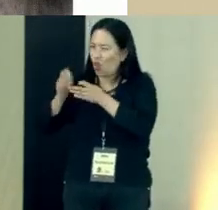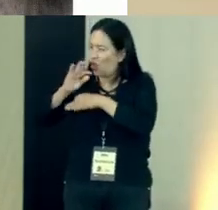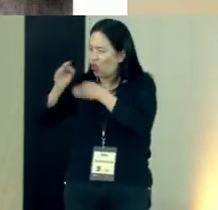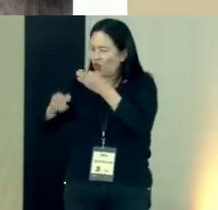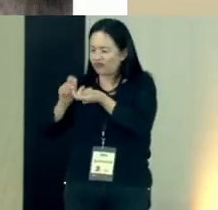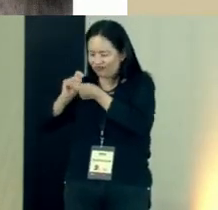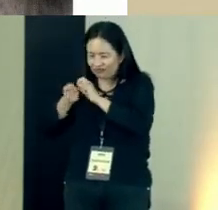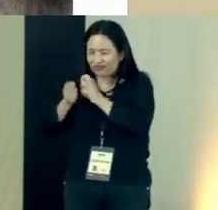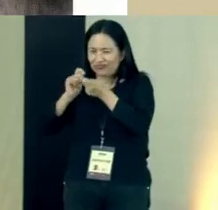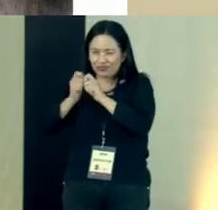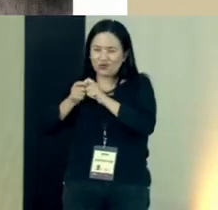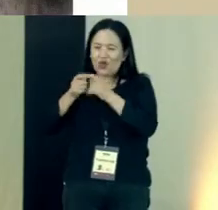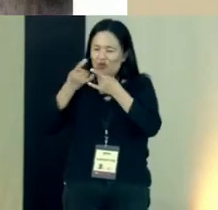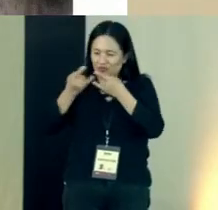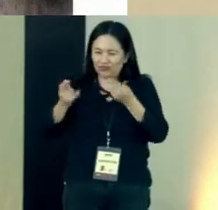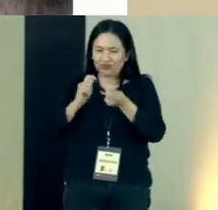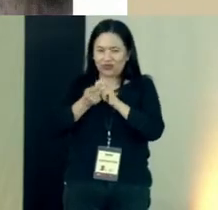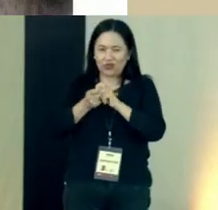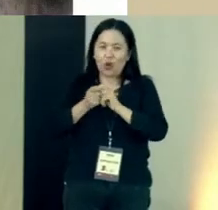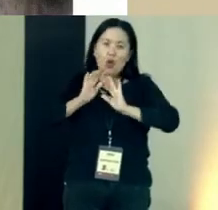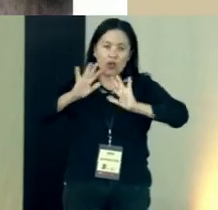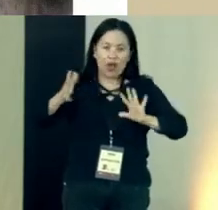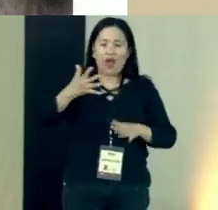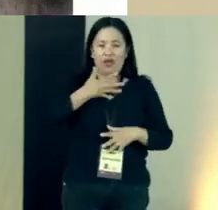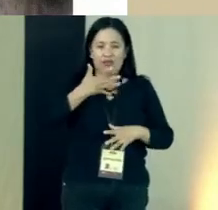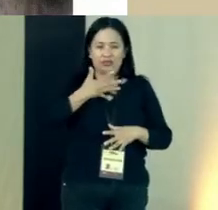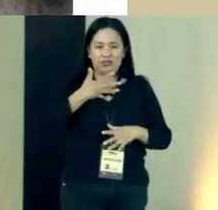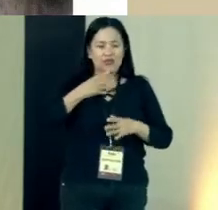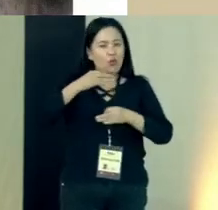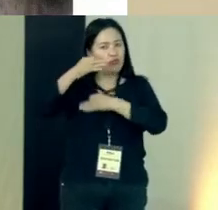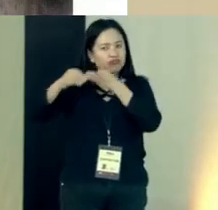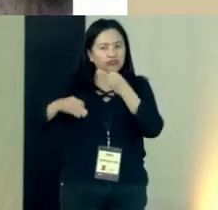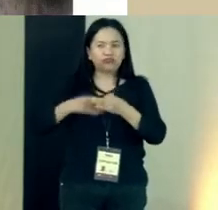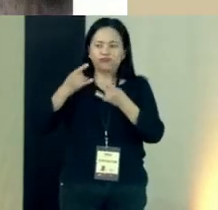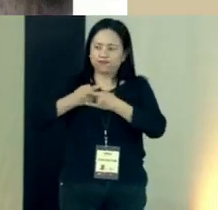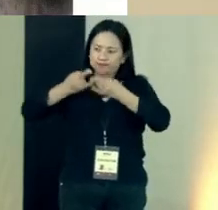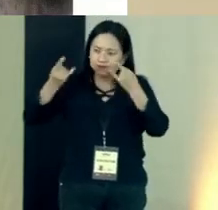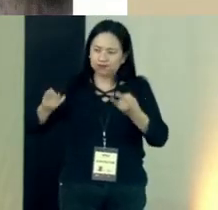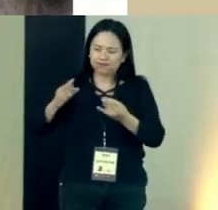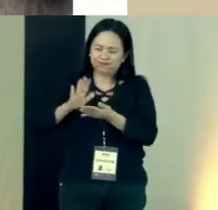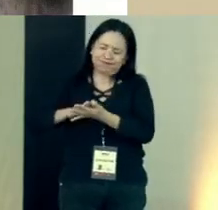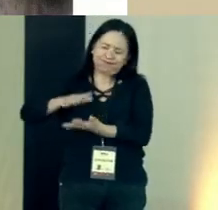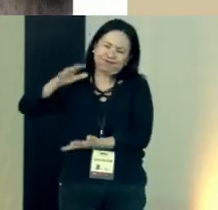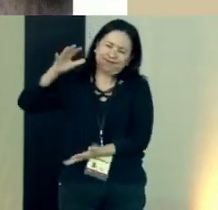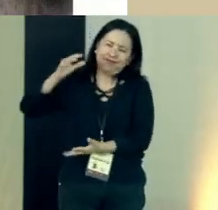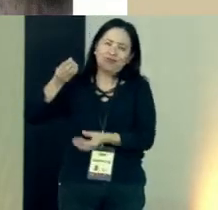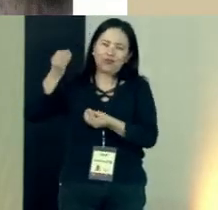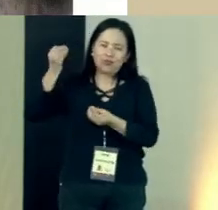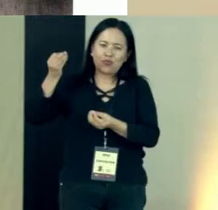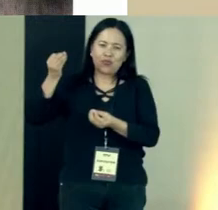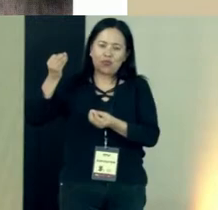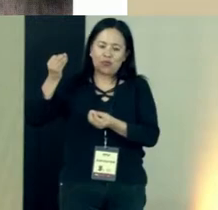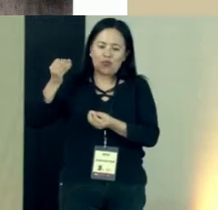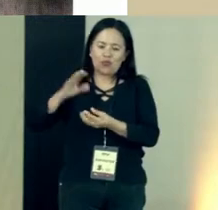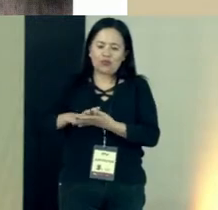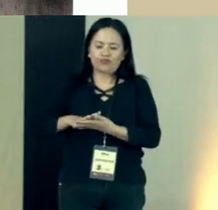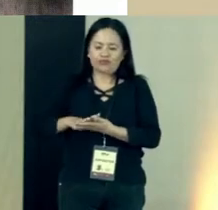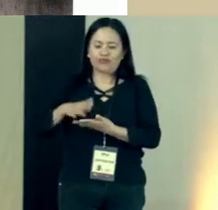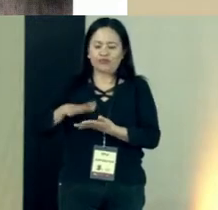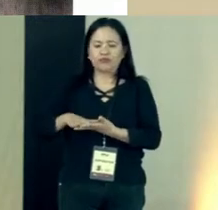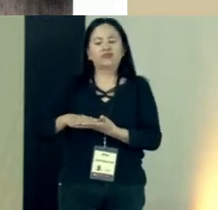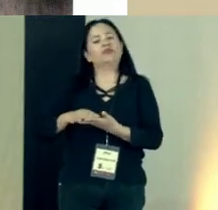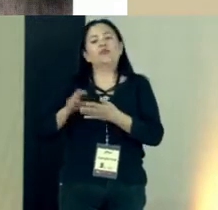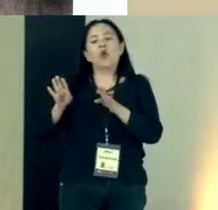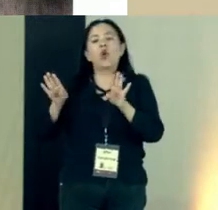Asís, pues muchas veces cuando tenemos las obras completas de un autor, pues son muchísimas páginas, ¿no? Y es como, no es tan abarcable